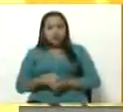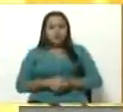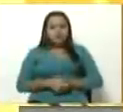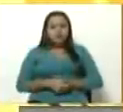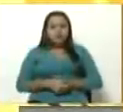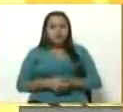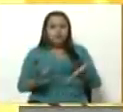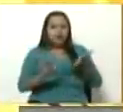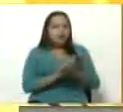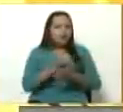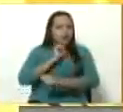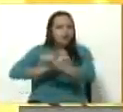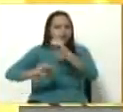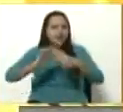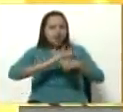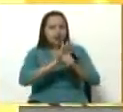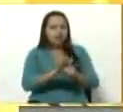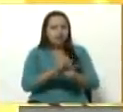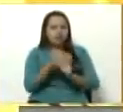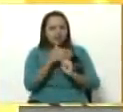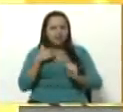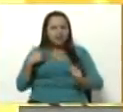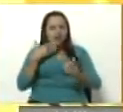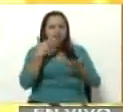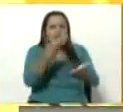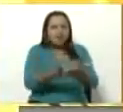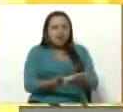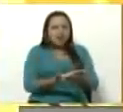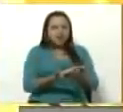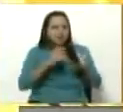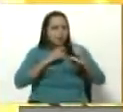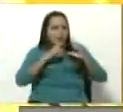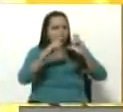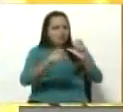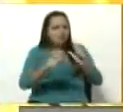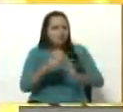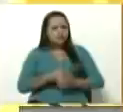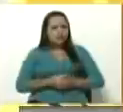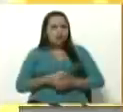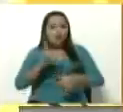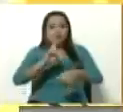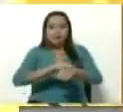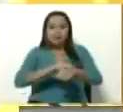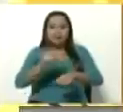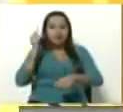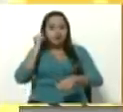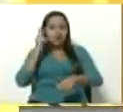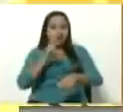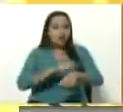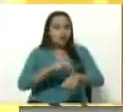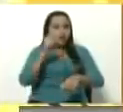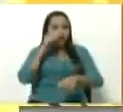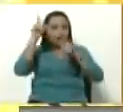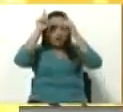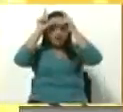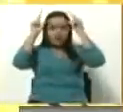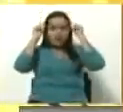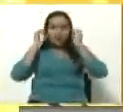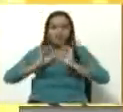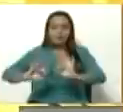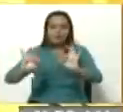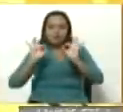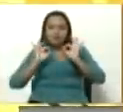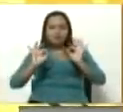de toda la lucha contra el COVID. Quiero agradecerle enormemente desde mi corazón a los médicos, a las médicas, a las enfermeras, a los